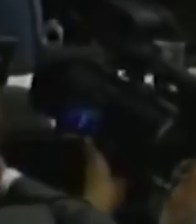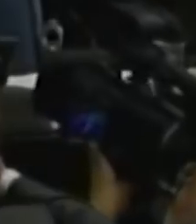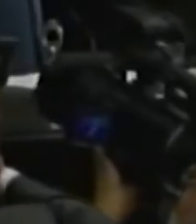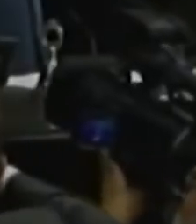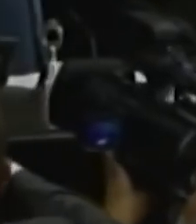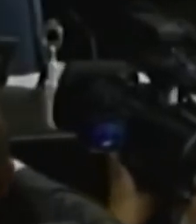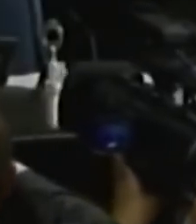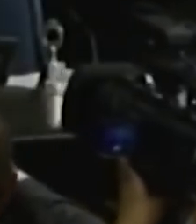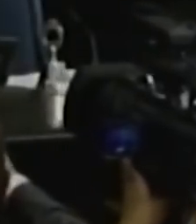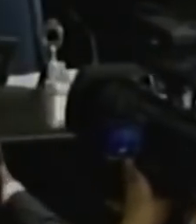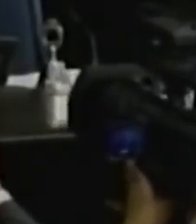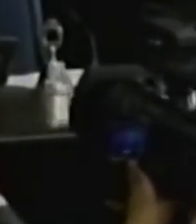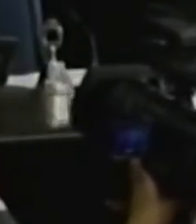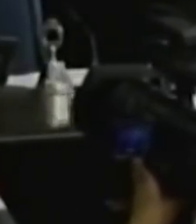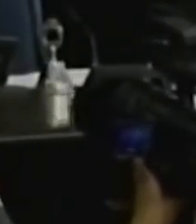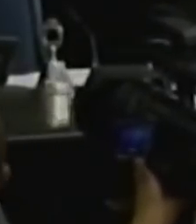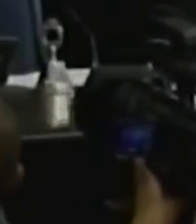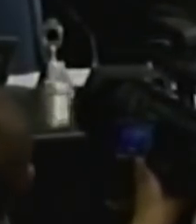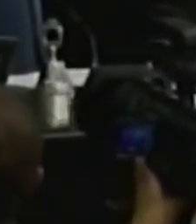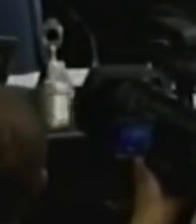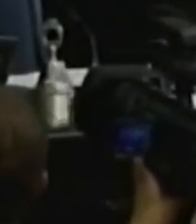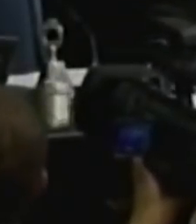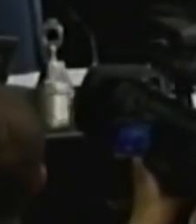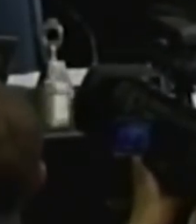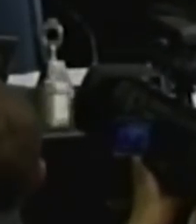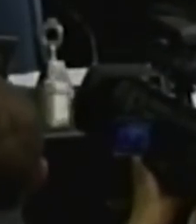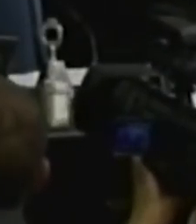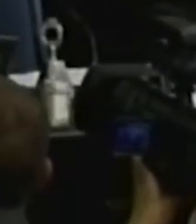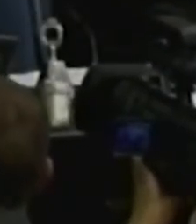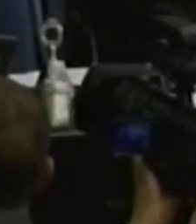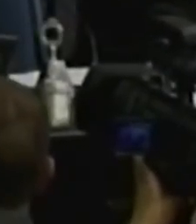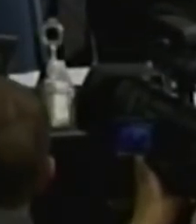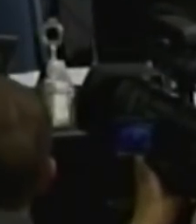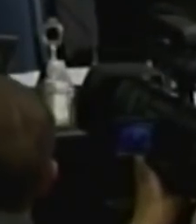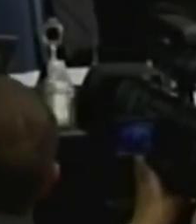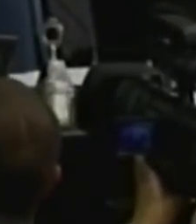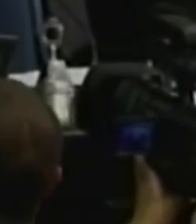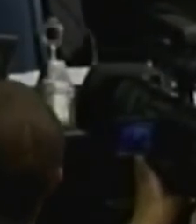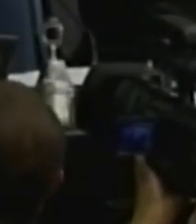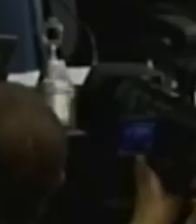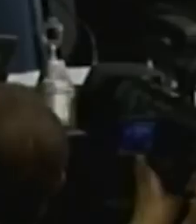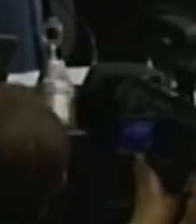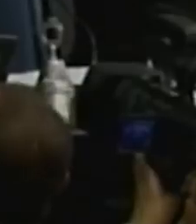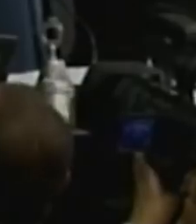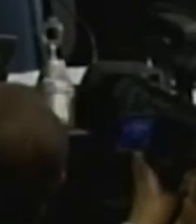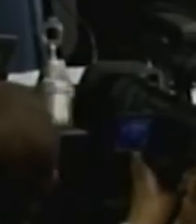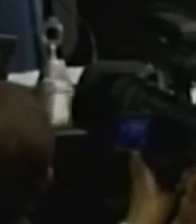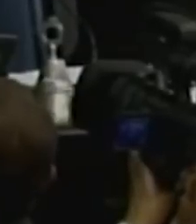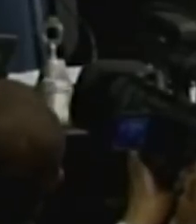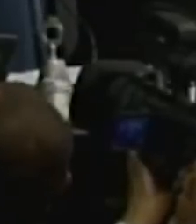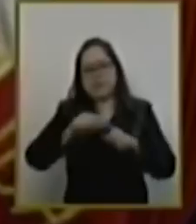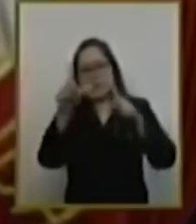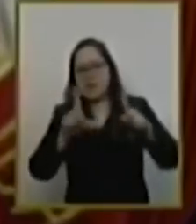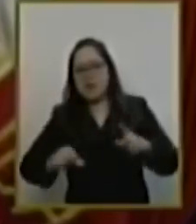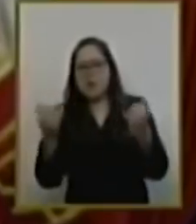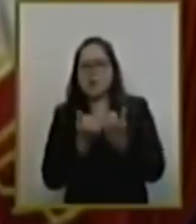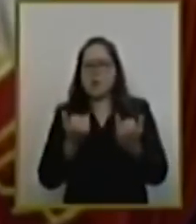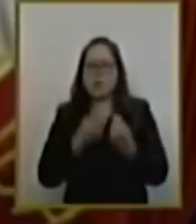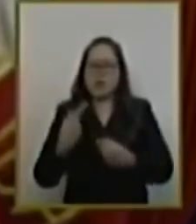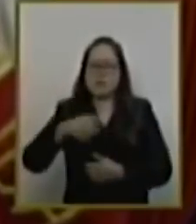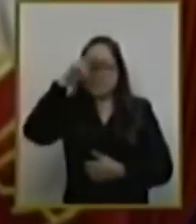La presidenta de la Comisión de la Medalla Belisario Domínguez, Sácil de León, destacó la entrega de este reconocimiento a Carlos Payán